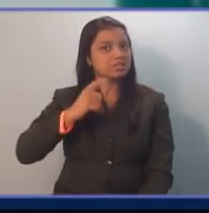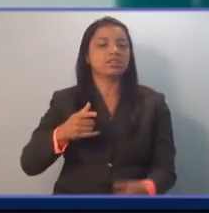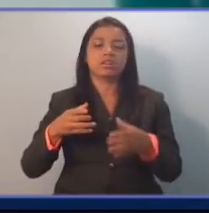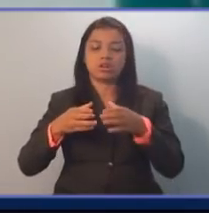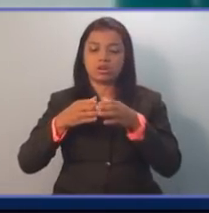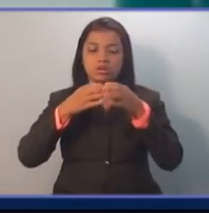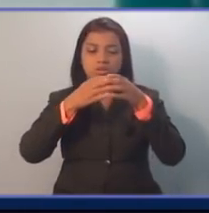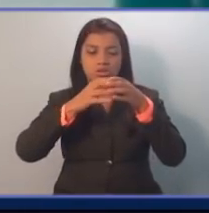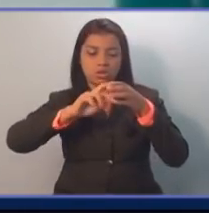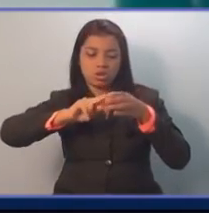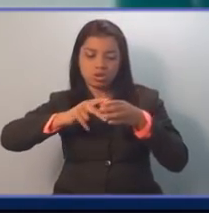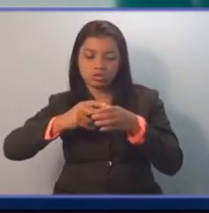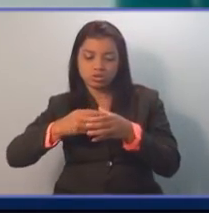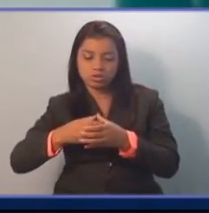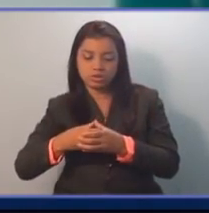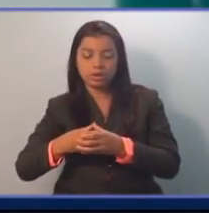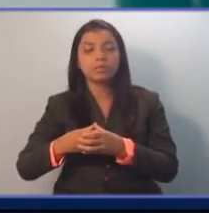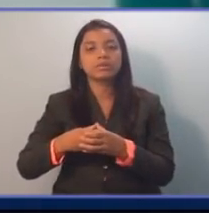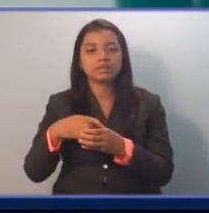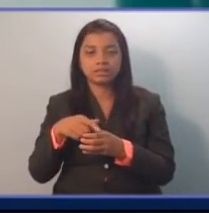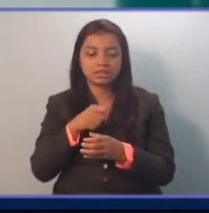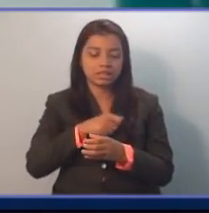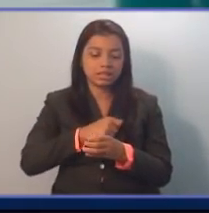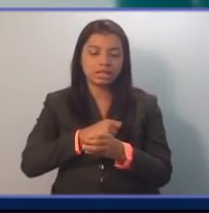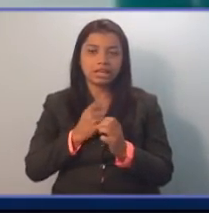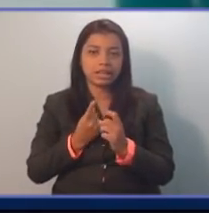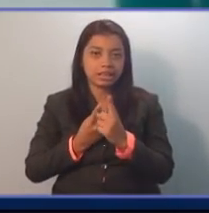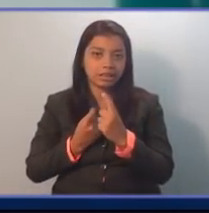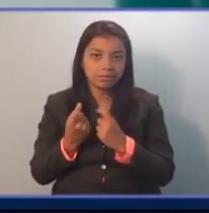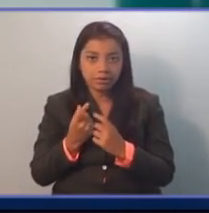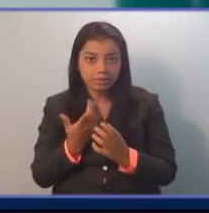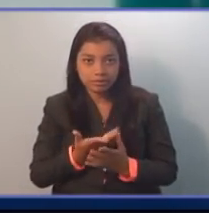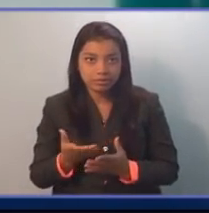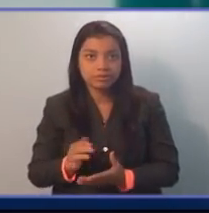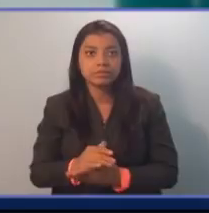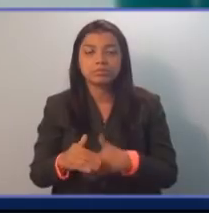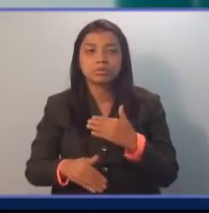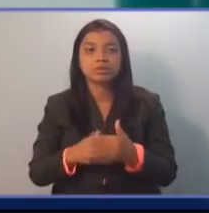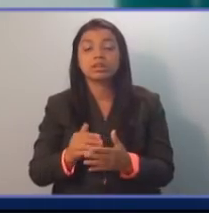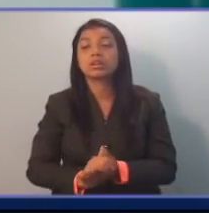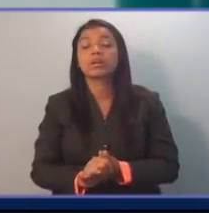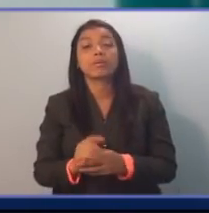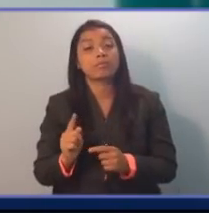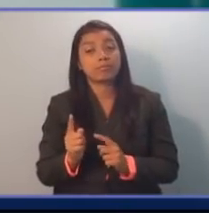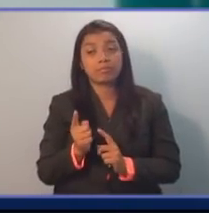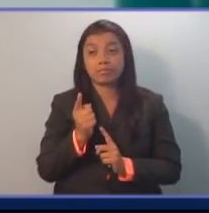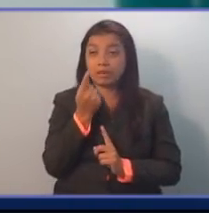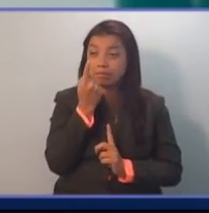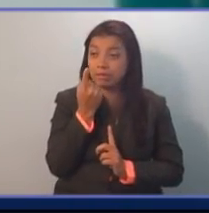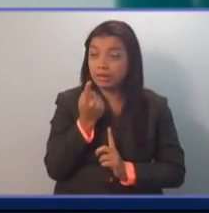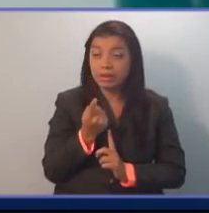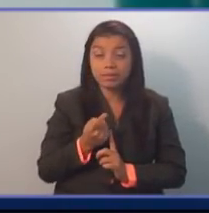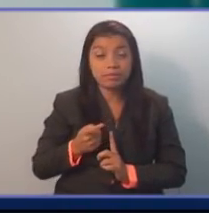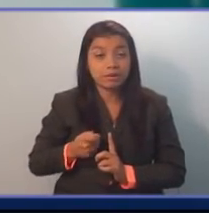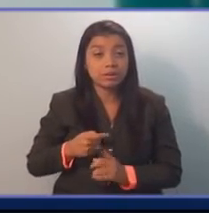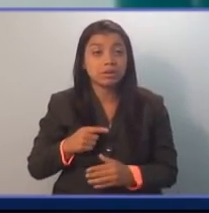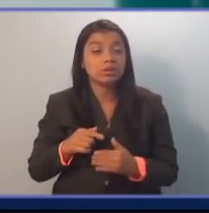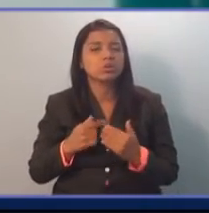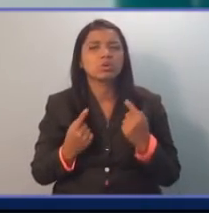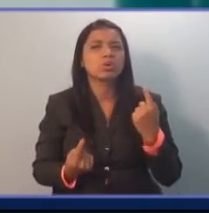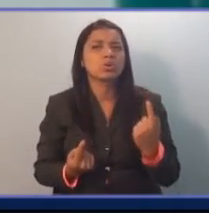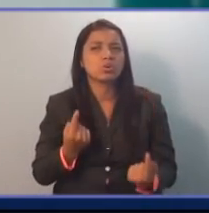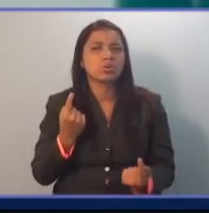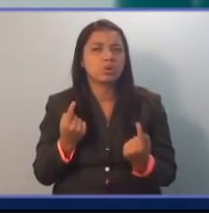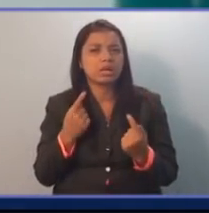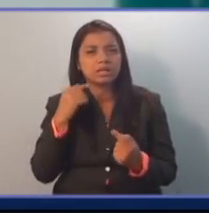proceso. Buenas tardes a todos y a todas. La primera pregunta que está formulada dice: ¿cuál es su